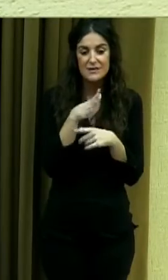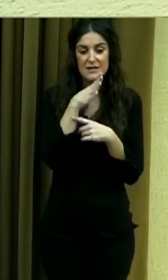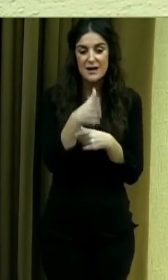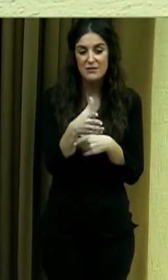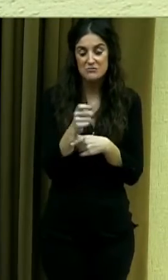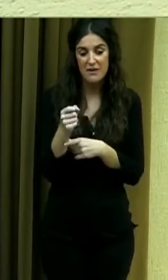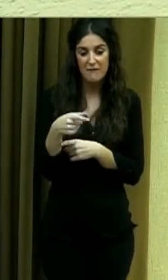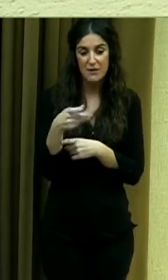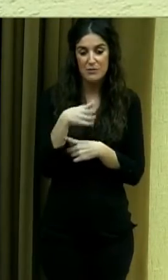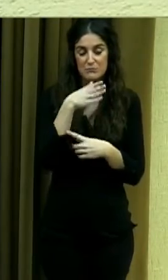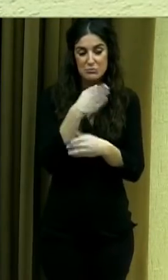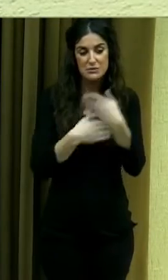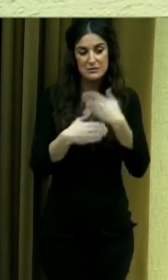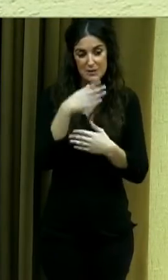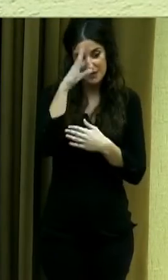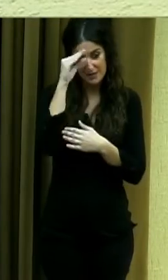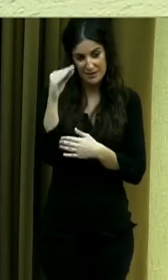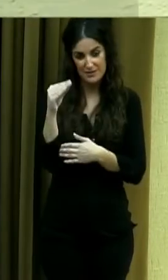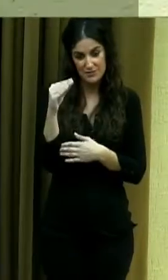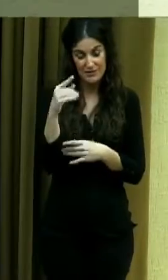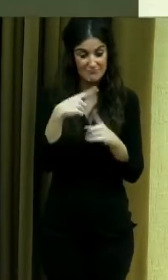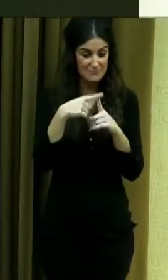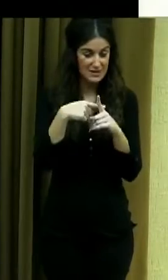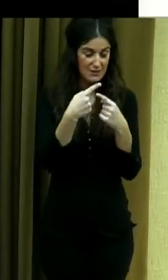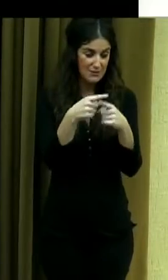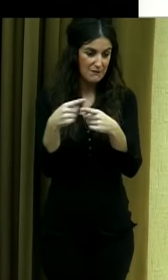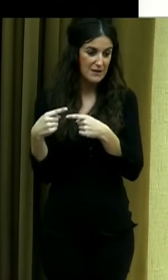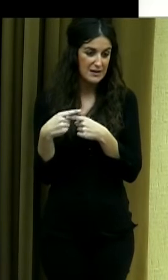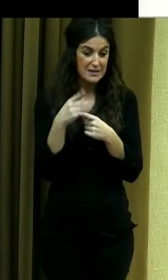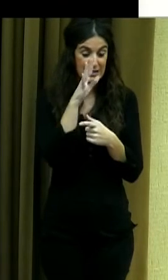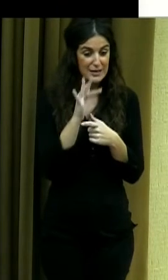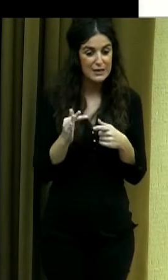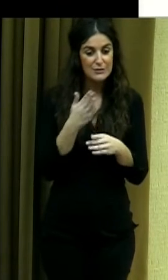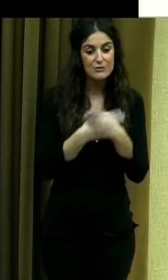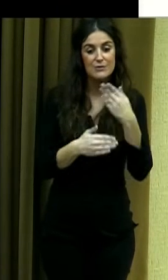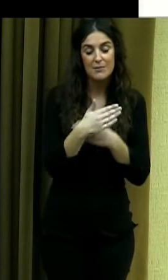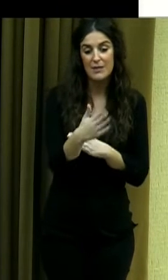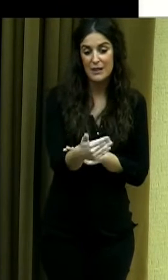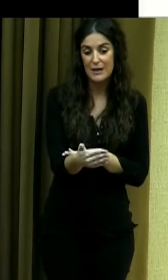relativamente frecuente de discapacidad intelectual de diverso grado. Nos encontramos niños con discapacidad leve.